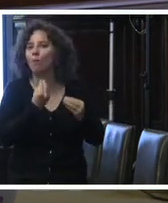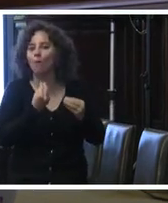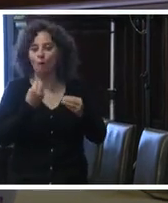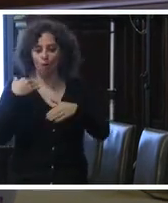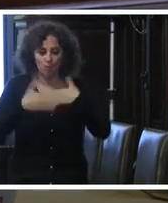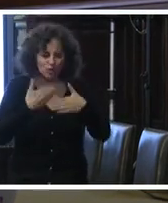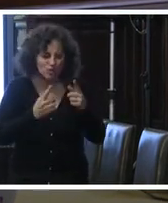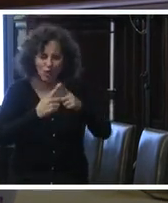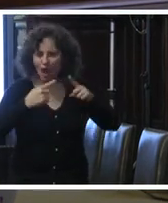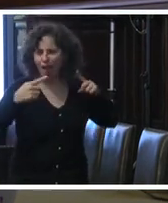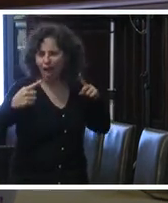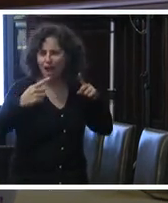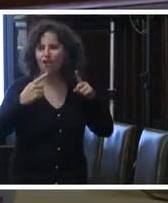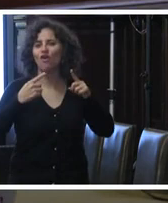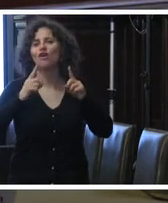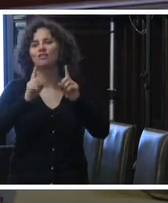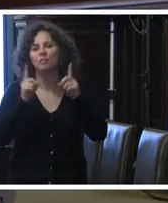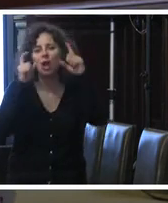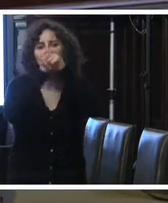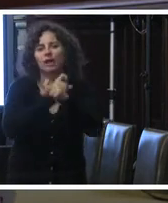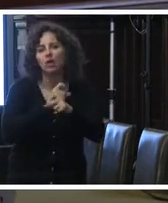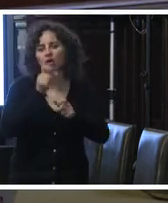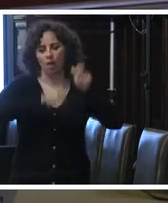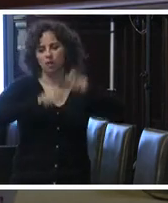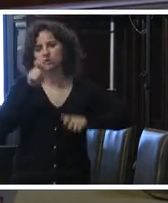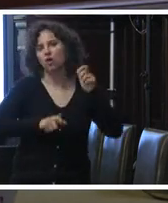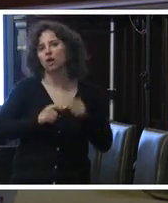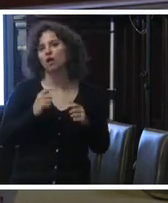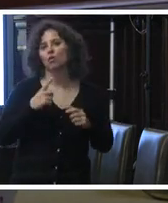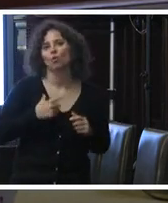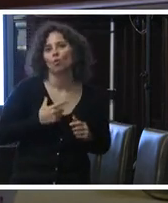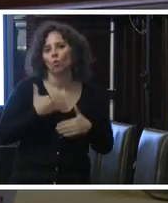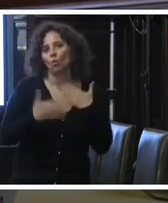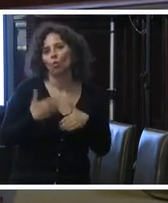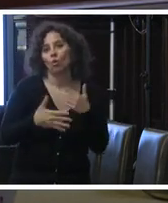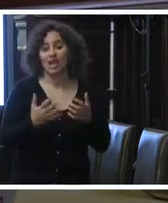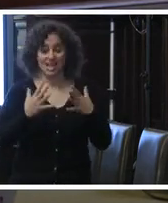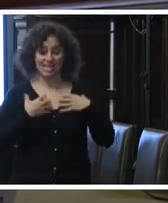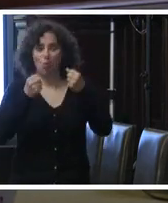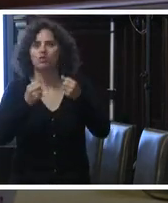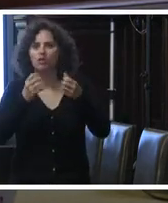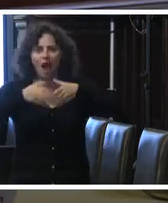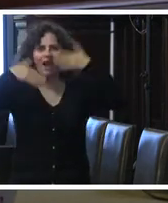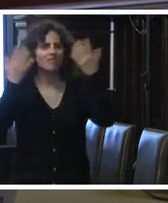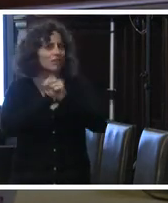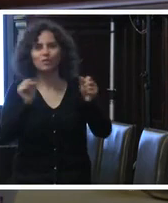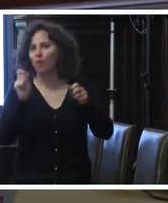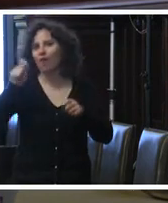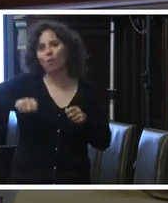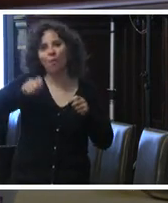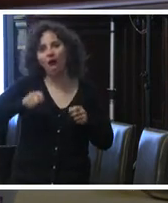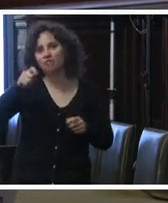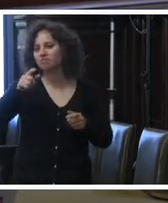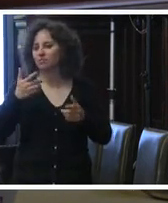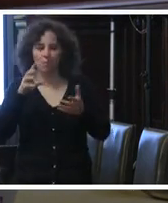a procesos largos, sino procesos complejos. Estos casos, por ejemplo, secuestro agravado, no se pueden juzgar en los